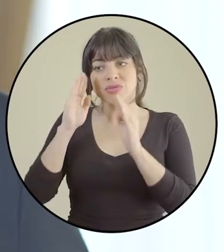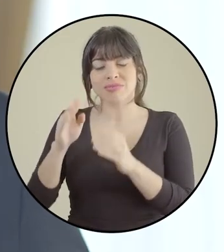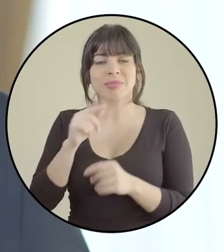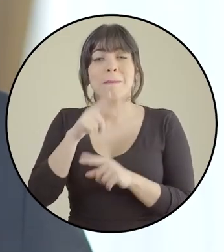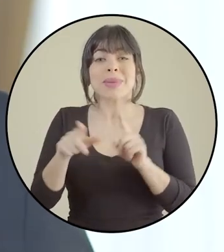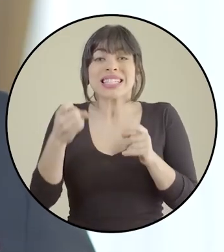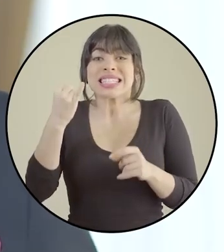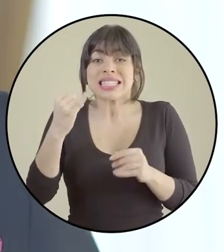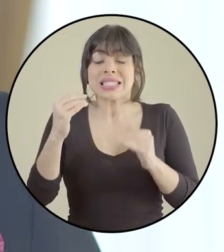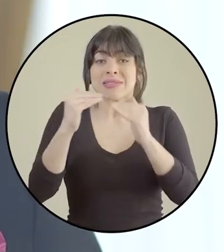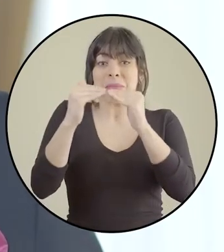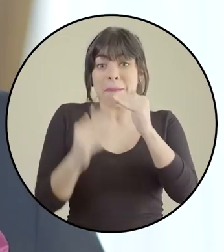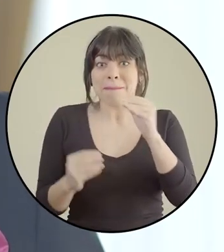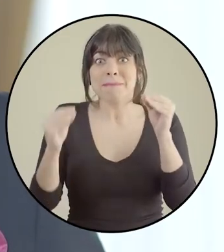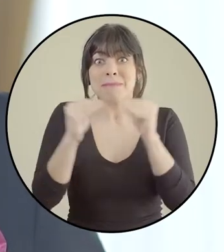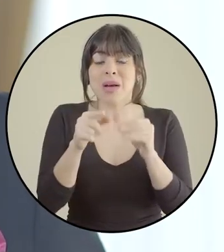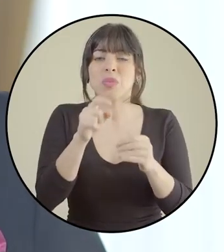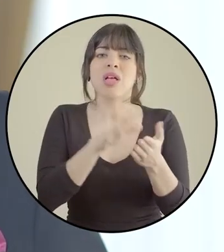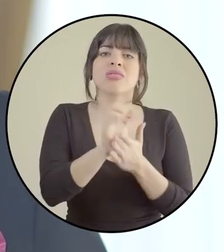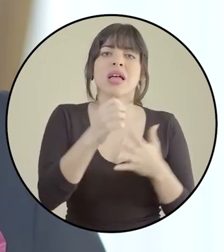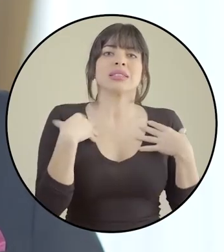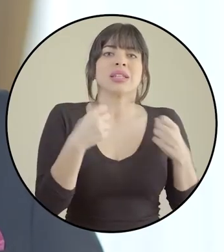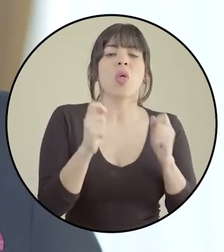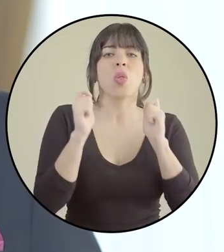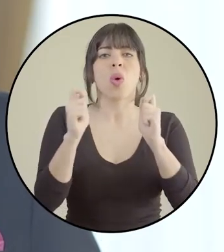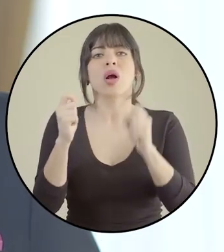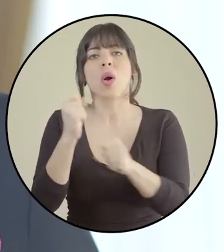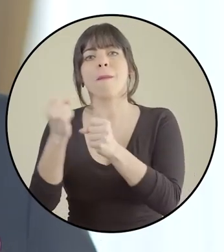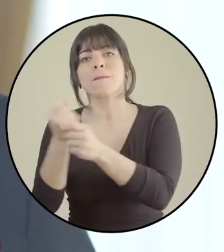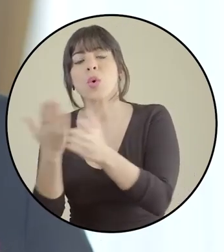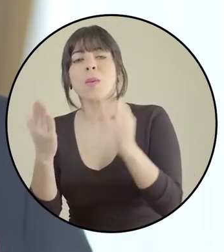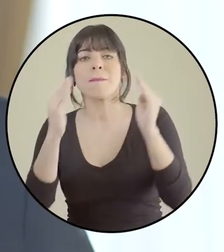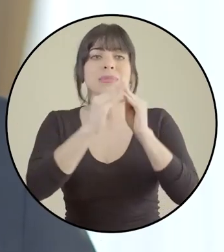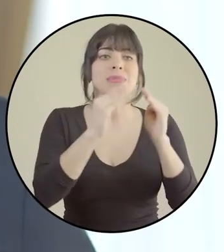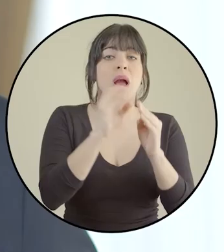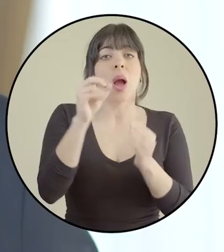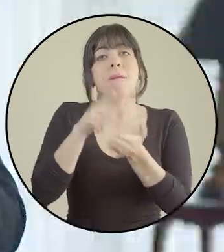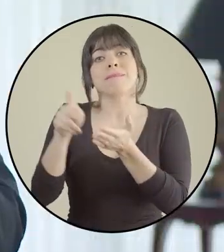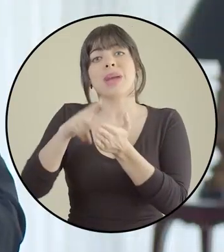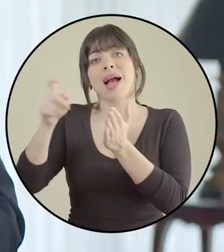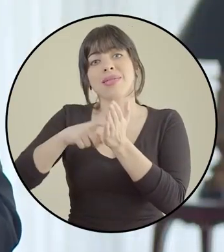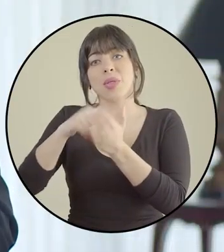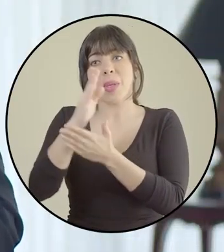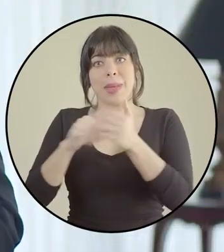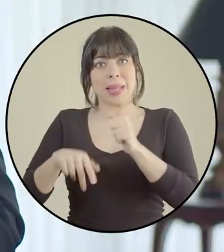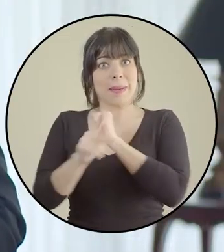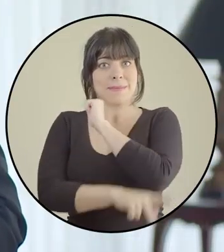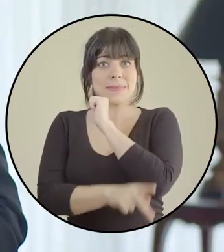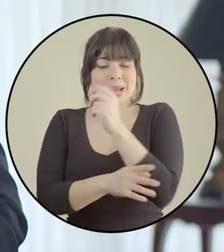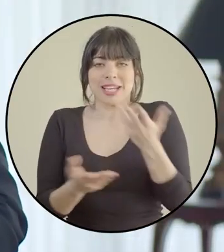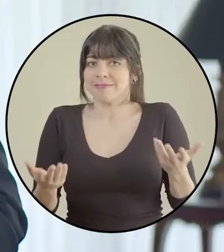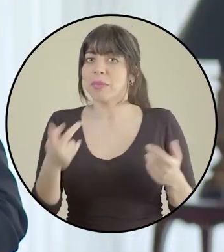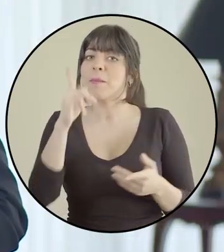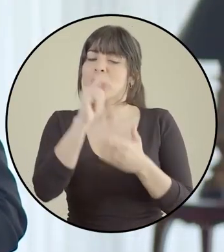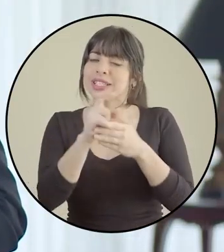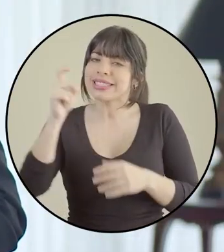recortes mayores implicarían graves afectaciones a la educación, la salud, las obras públicas o el pago de las deudas del país.